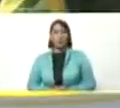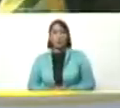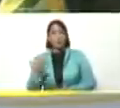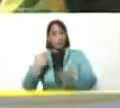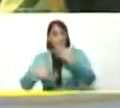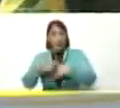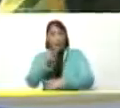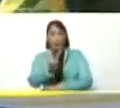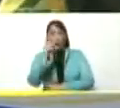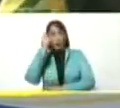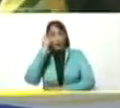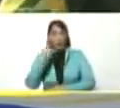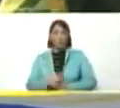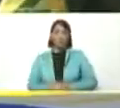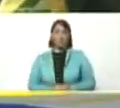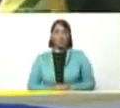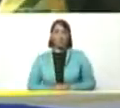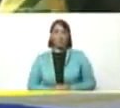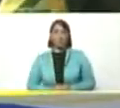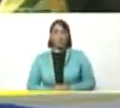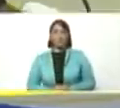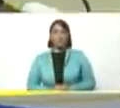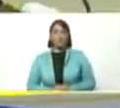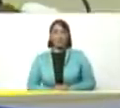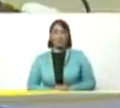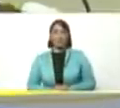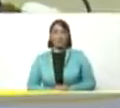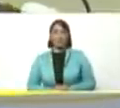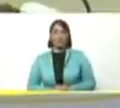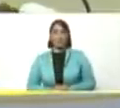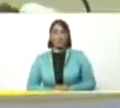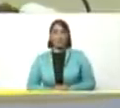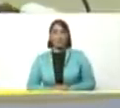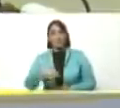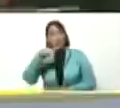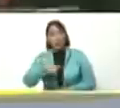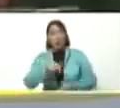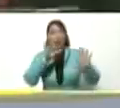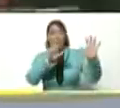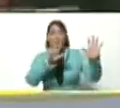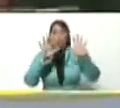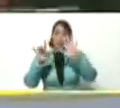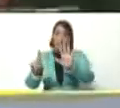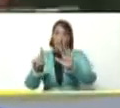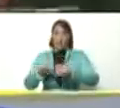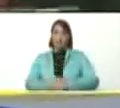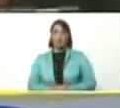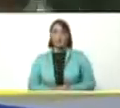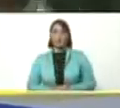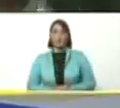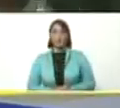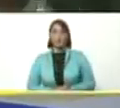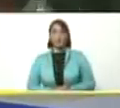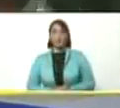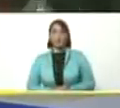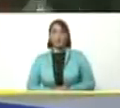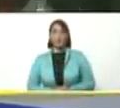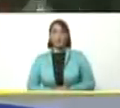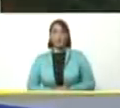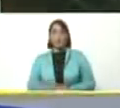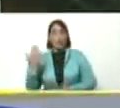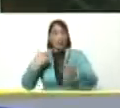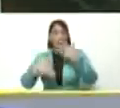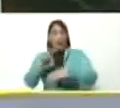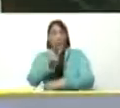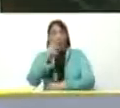hace dos días, hoy es 16, ¿verdad? 16. Hace dos